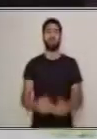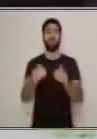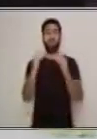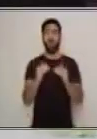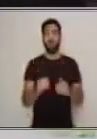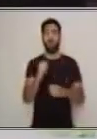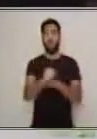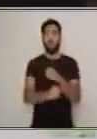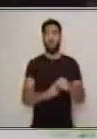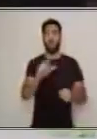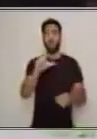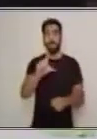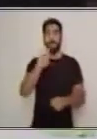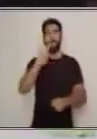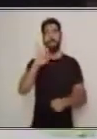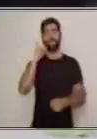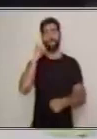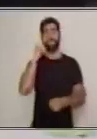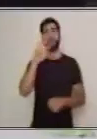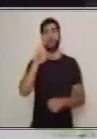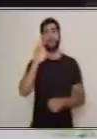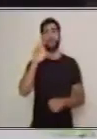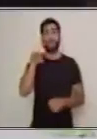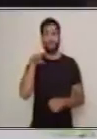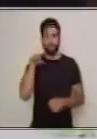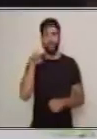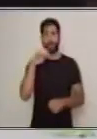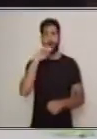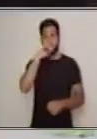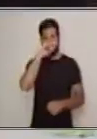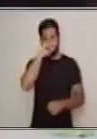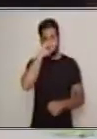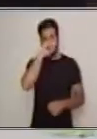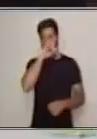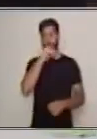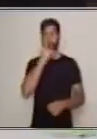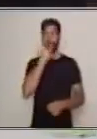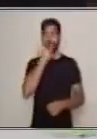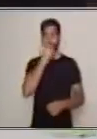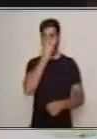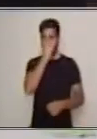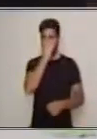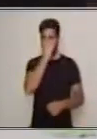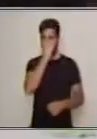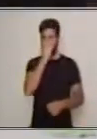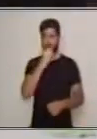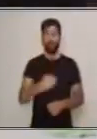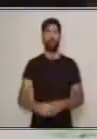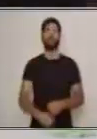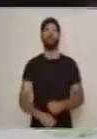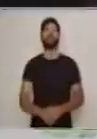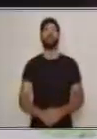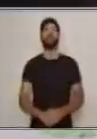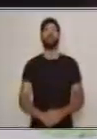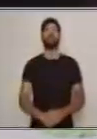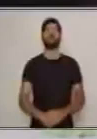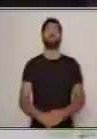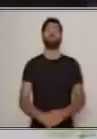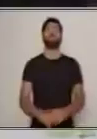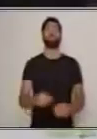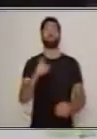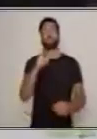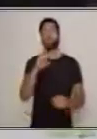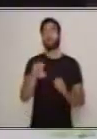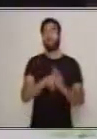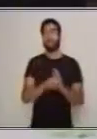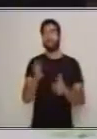Fluidez. En la fluidez se trata de hablar de una manera continua. Muchas veces en las exposiciones